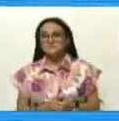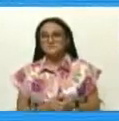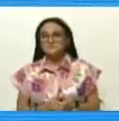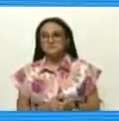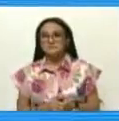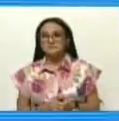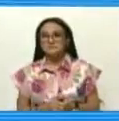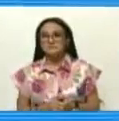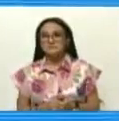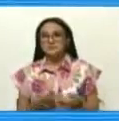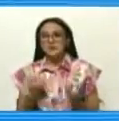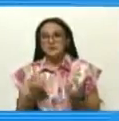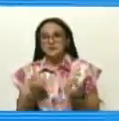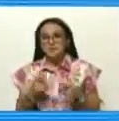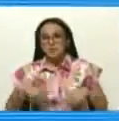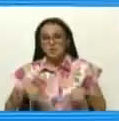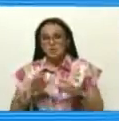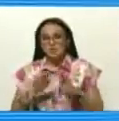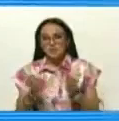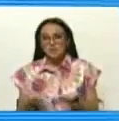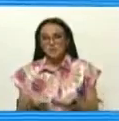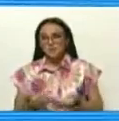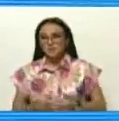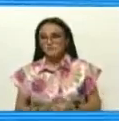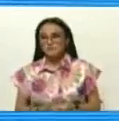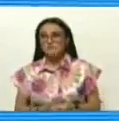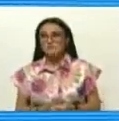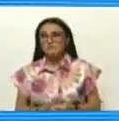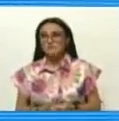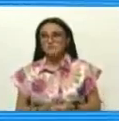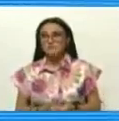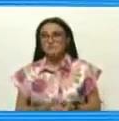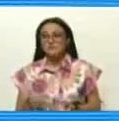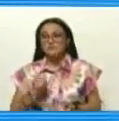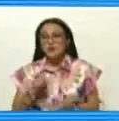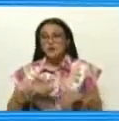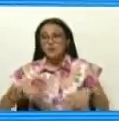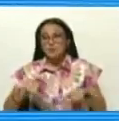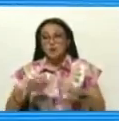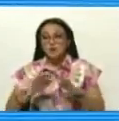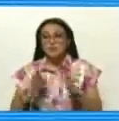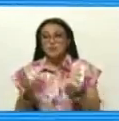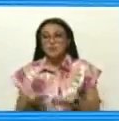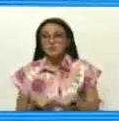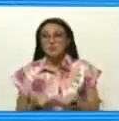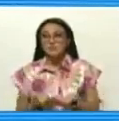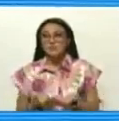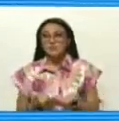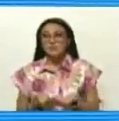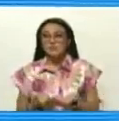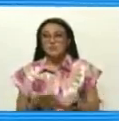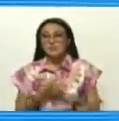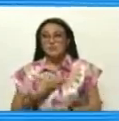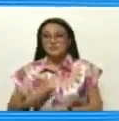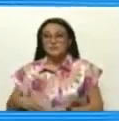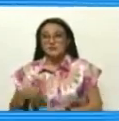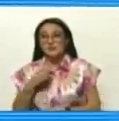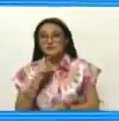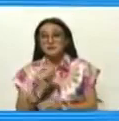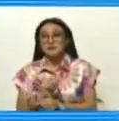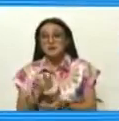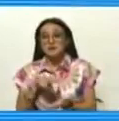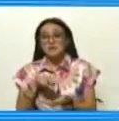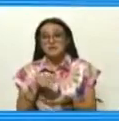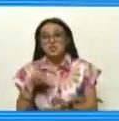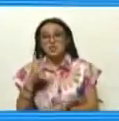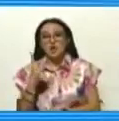En cualquier lugar del mundo, en cualquier lugar del mundo, el jefe de Estado podía decir, levanten dos